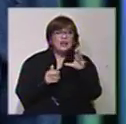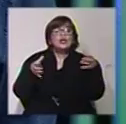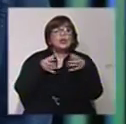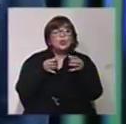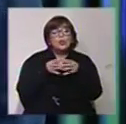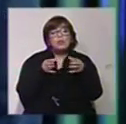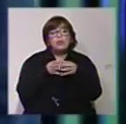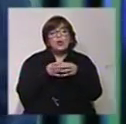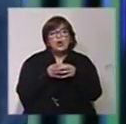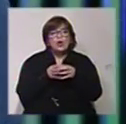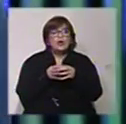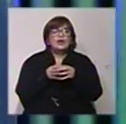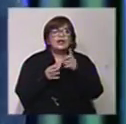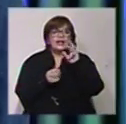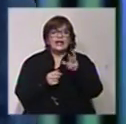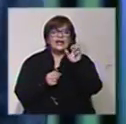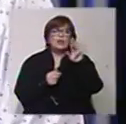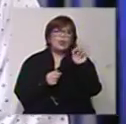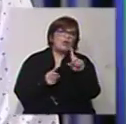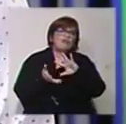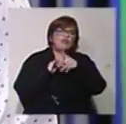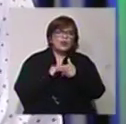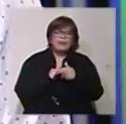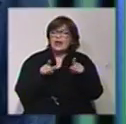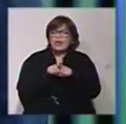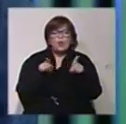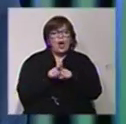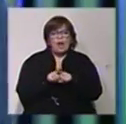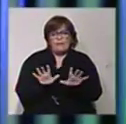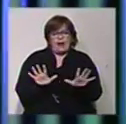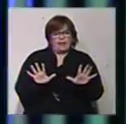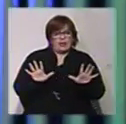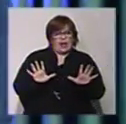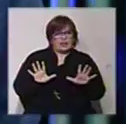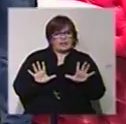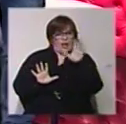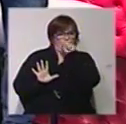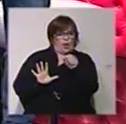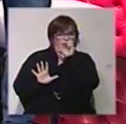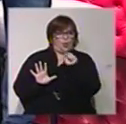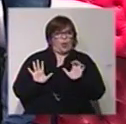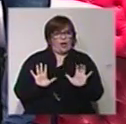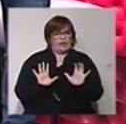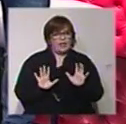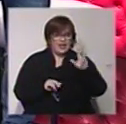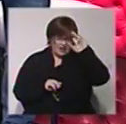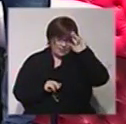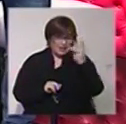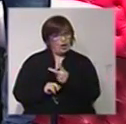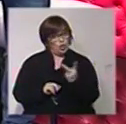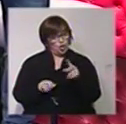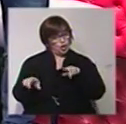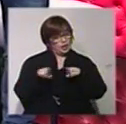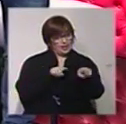es Catenacho, Griwold es Tavares. Total, todo para atrás y que el otro proponga. Se respetan y se quieren mucho entre Cooper y Tavares. Y Tavares